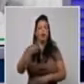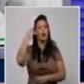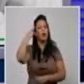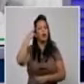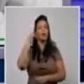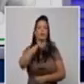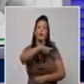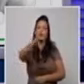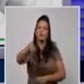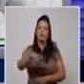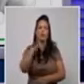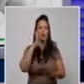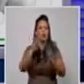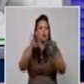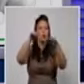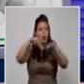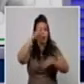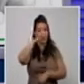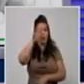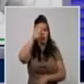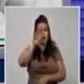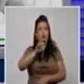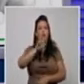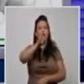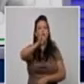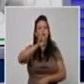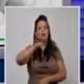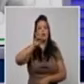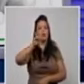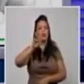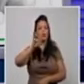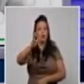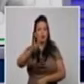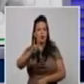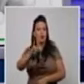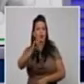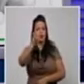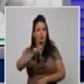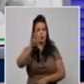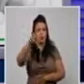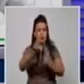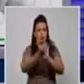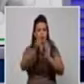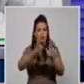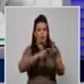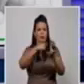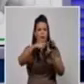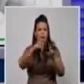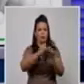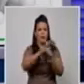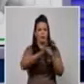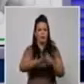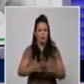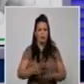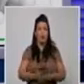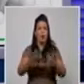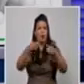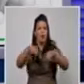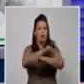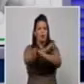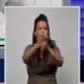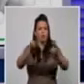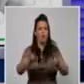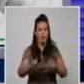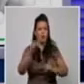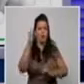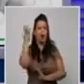Hoy la nación registró 906 casos positivos a la COVID-19. Ha dicho en esta conferencia el